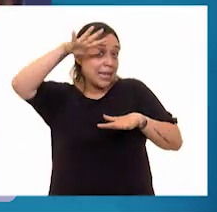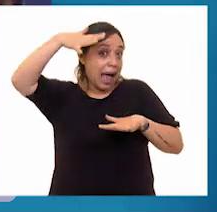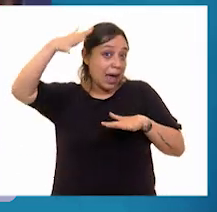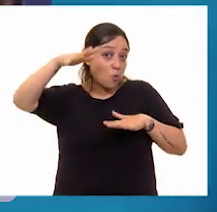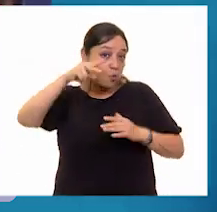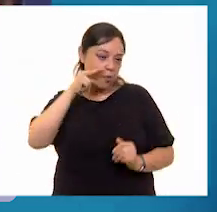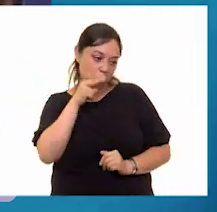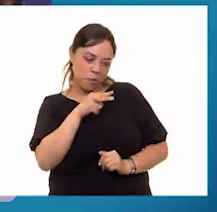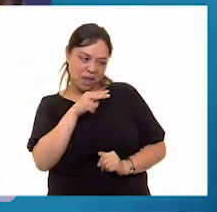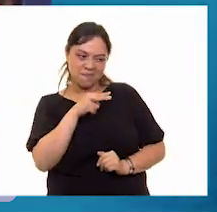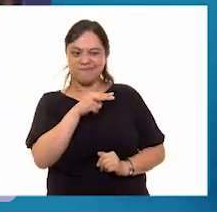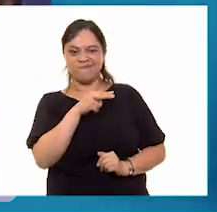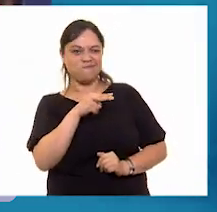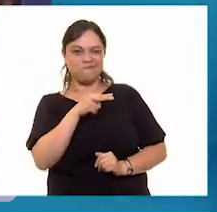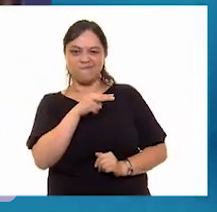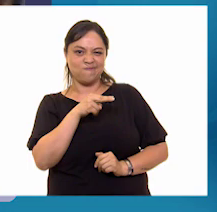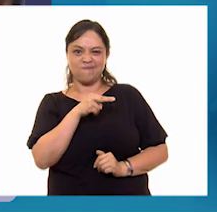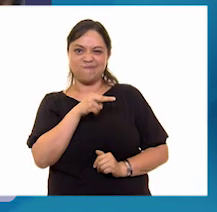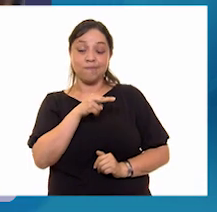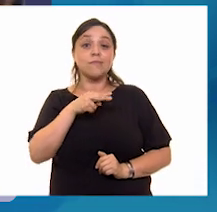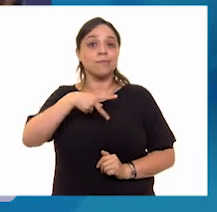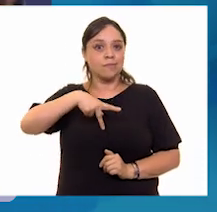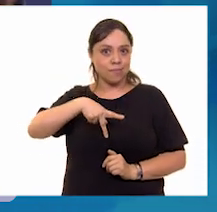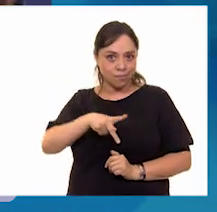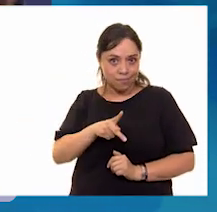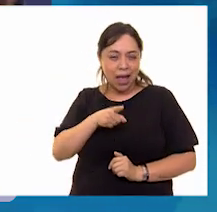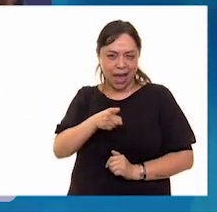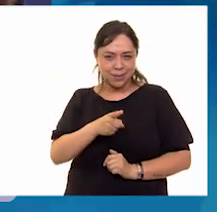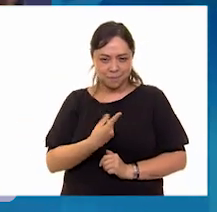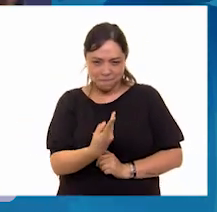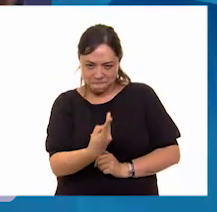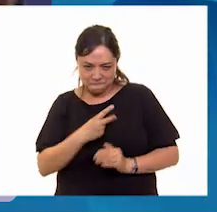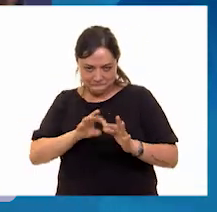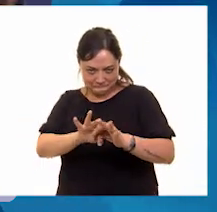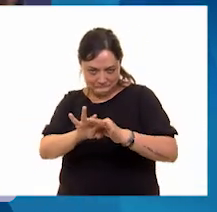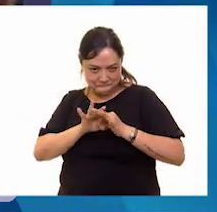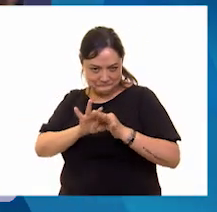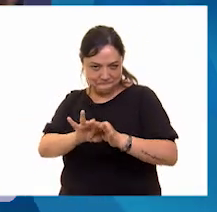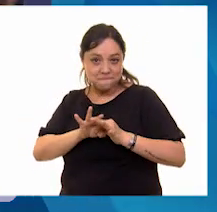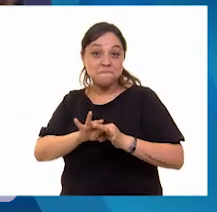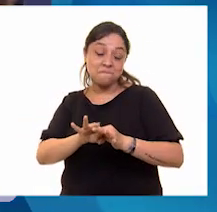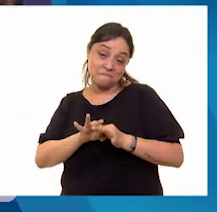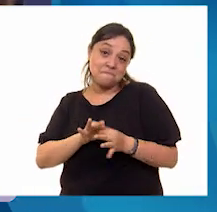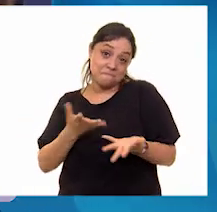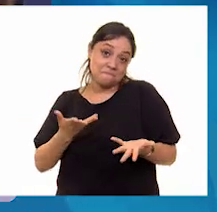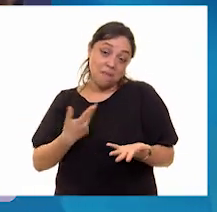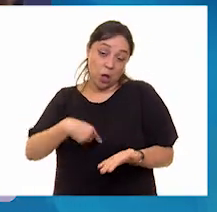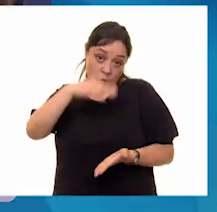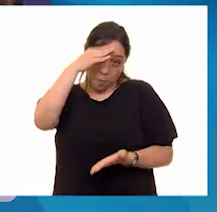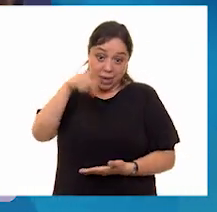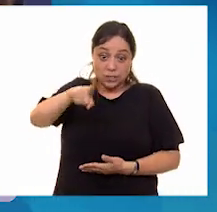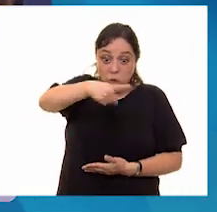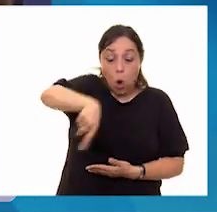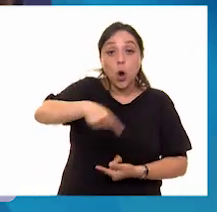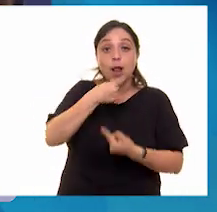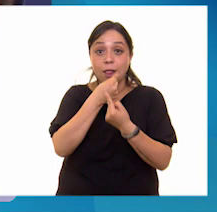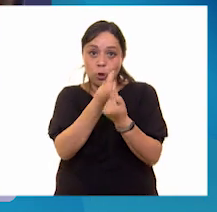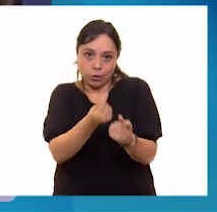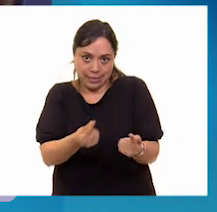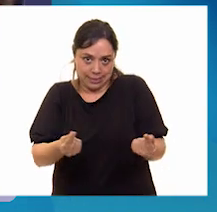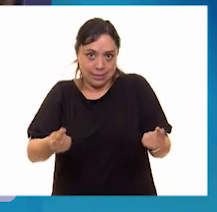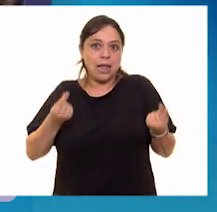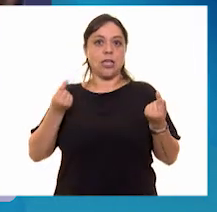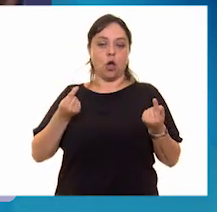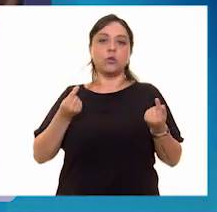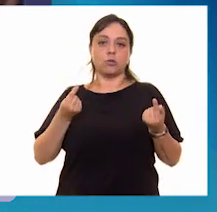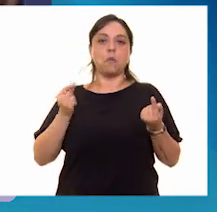cierto, y agarrar una complicidad con el lector de esa edad. Y sí pienso que son exigentes, porque una historia que a